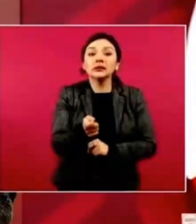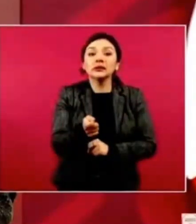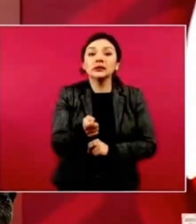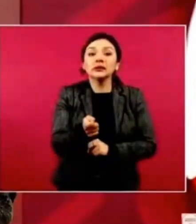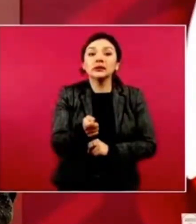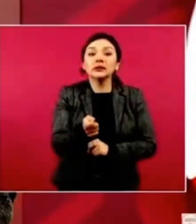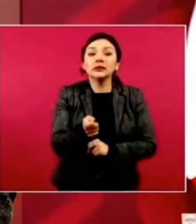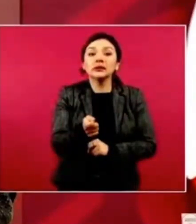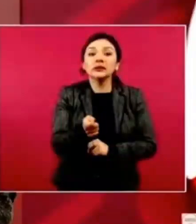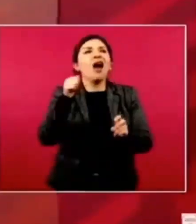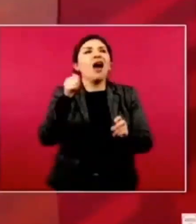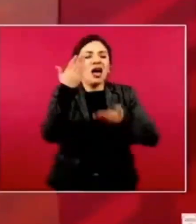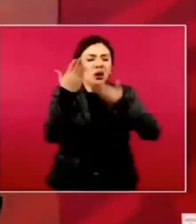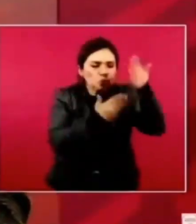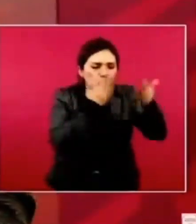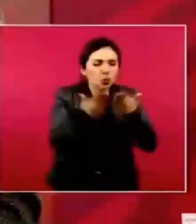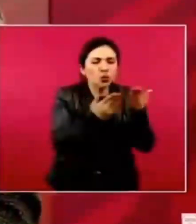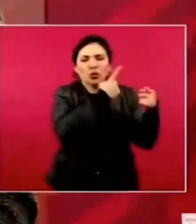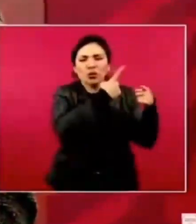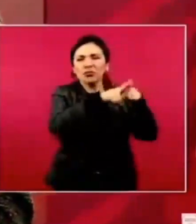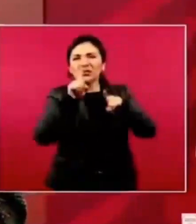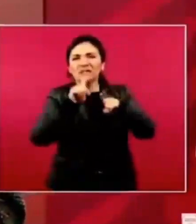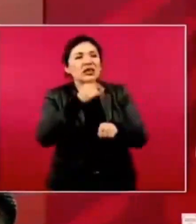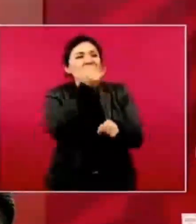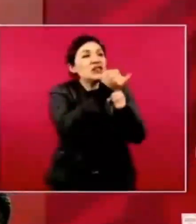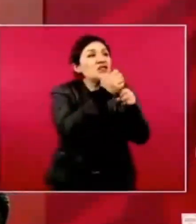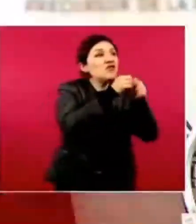intelectual, con lo académico.